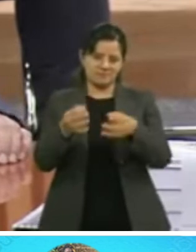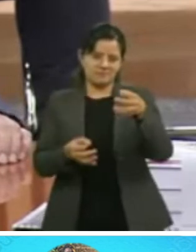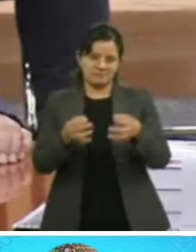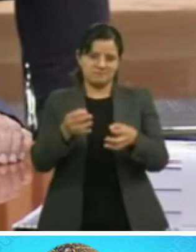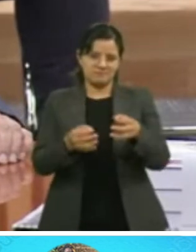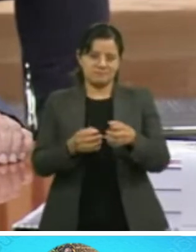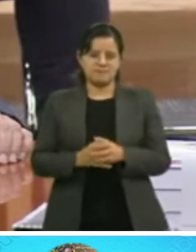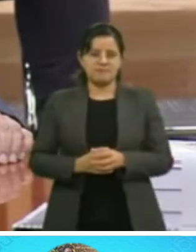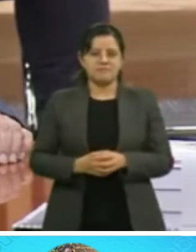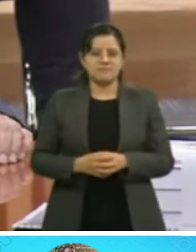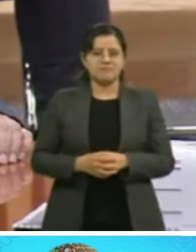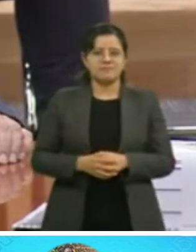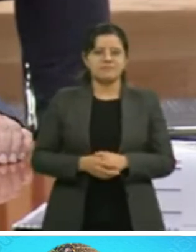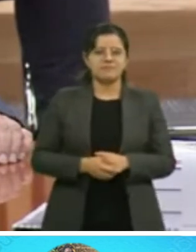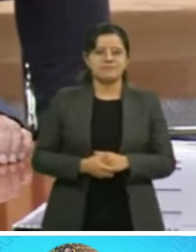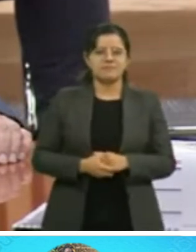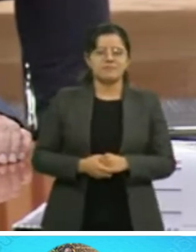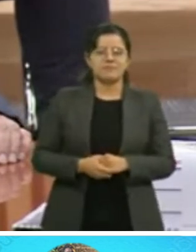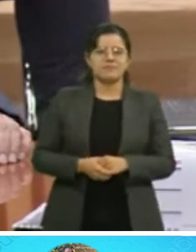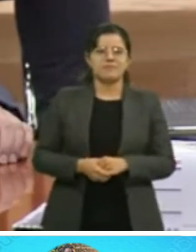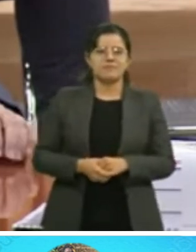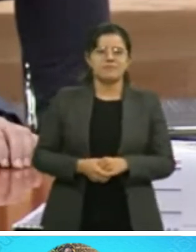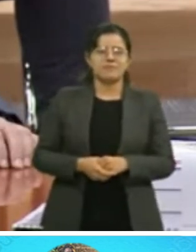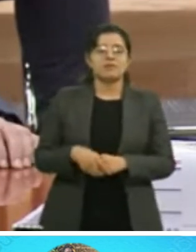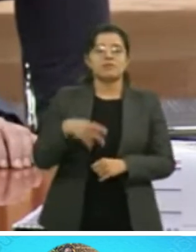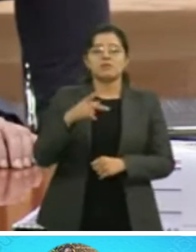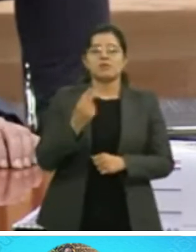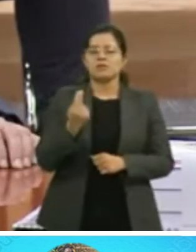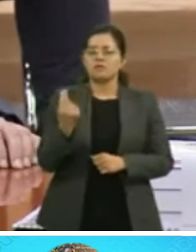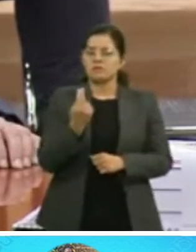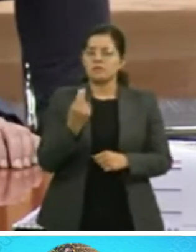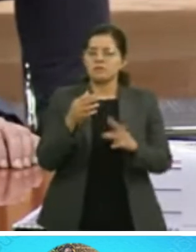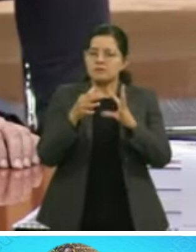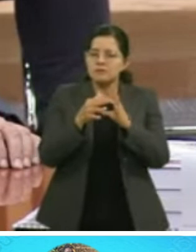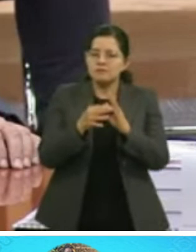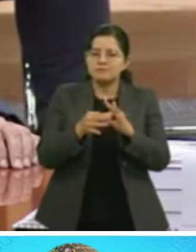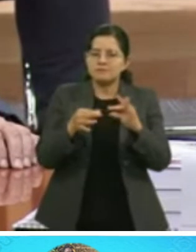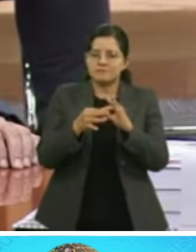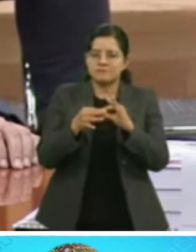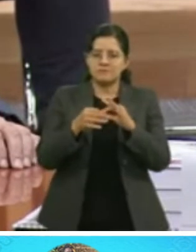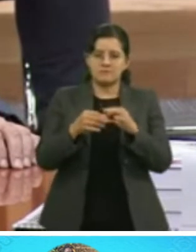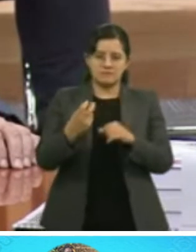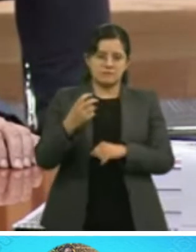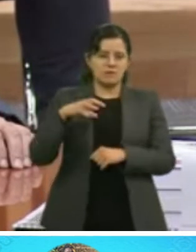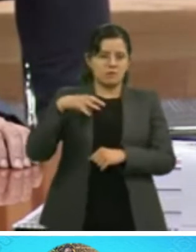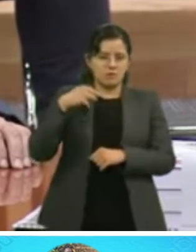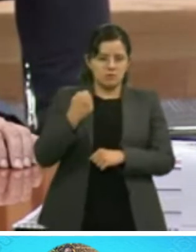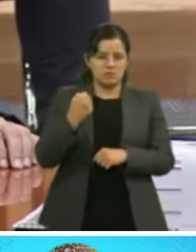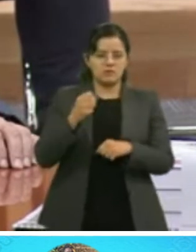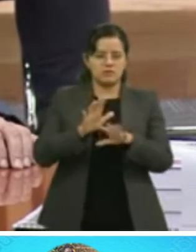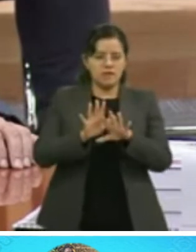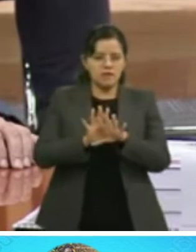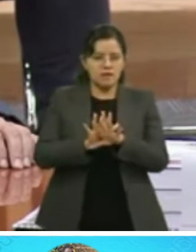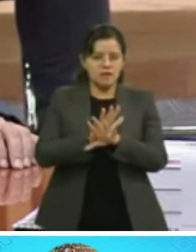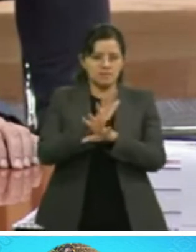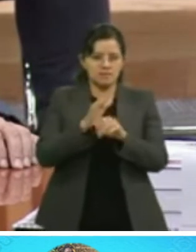judiciales. Pero hay que aclarar que en estos esfuerzos de ajuste en muchos